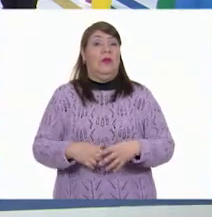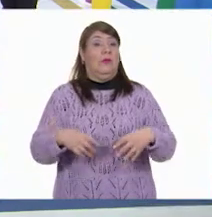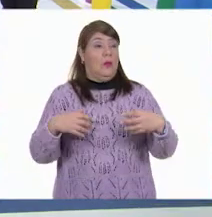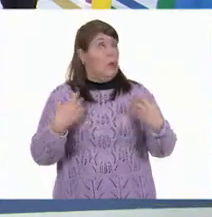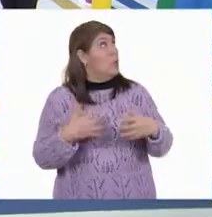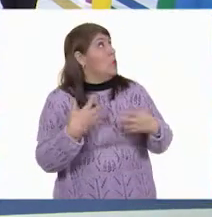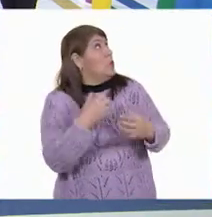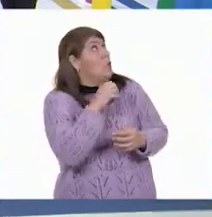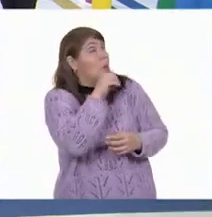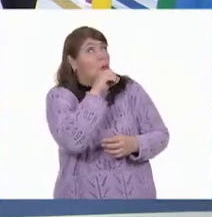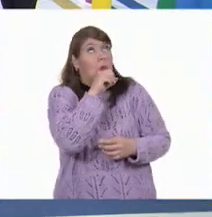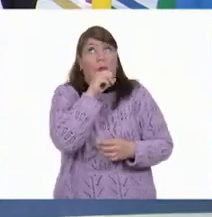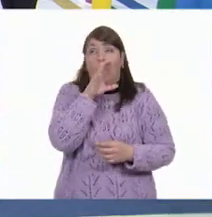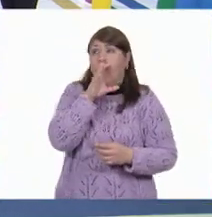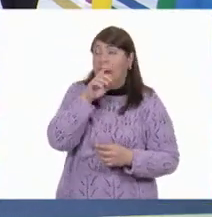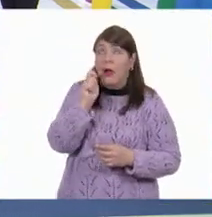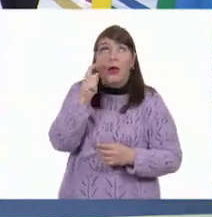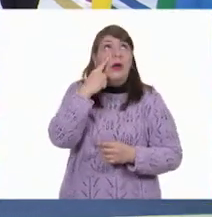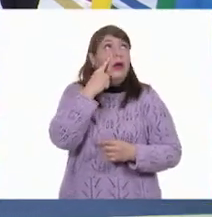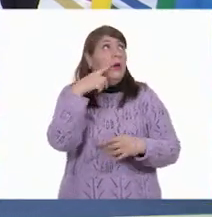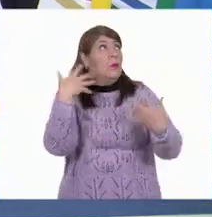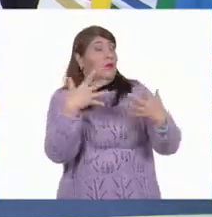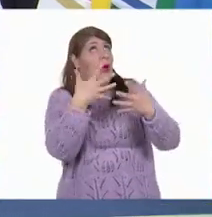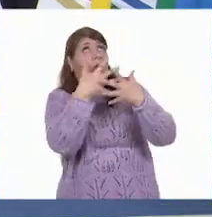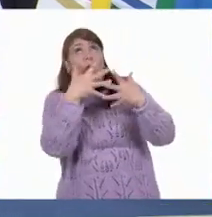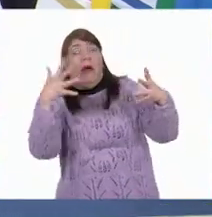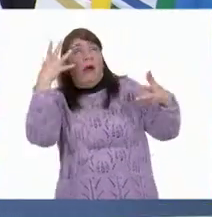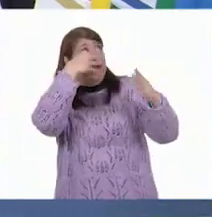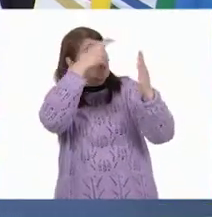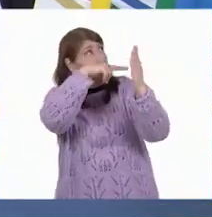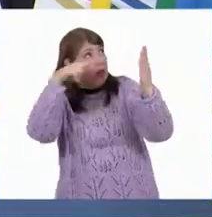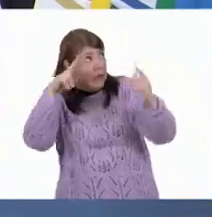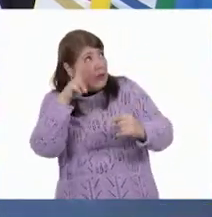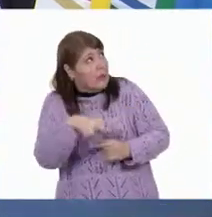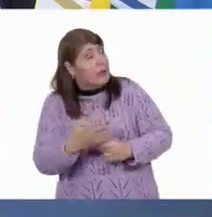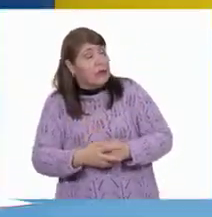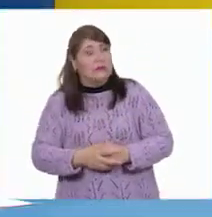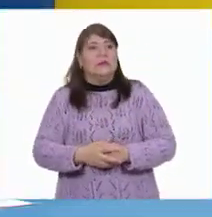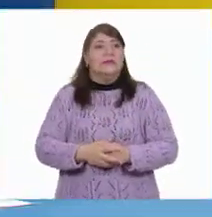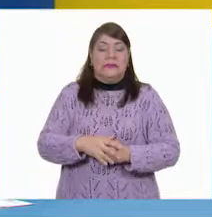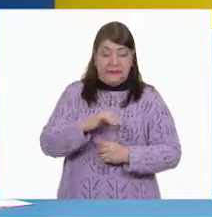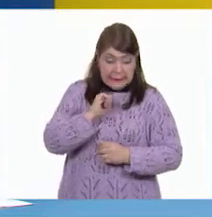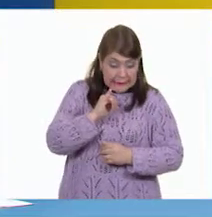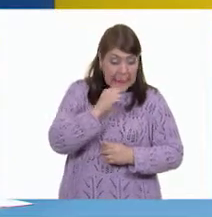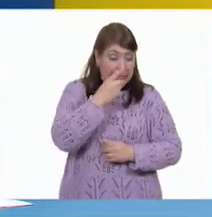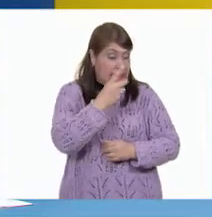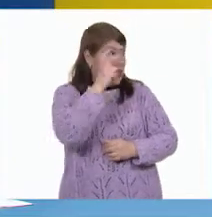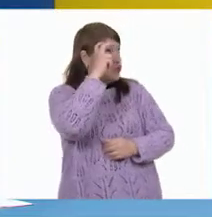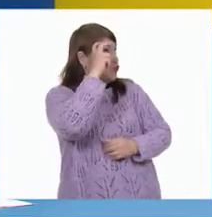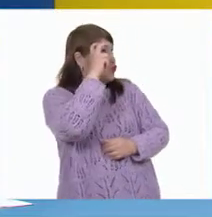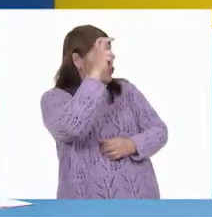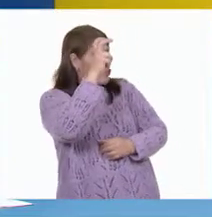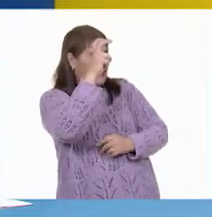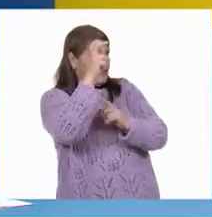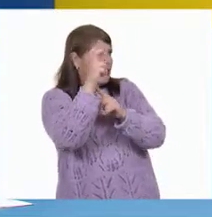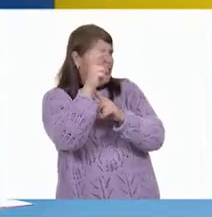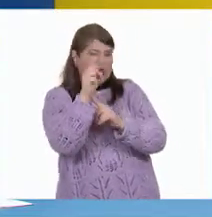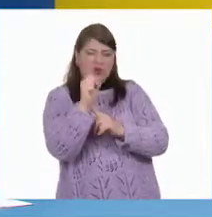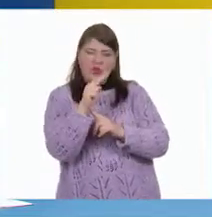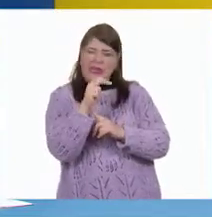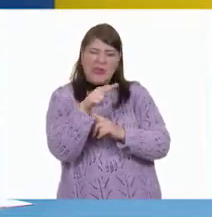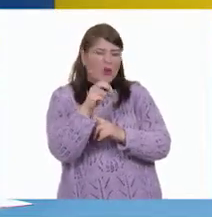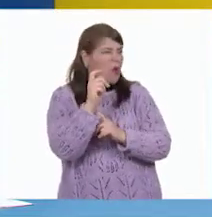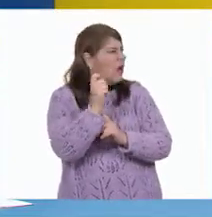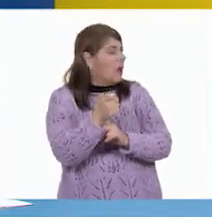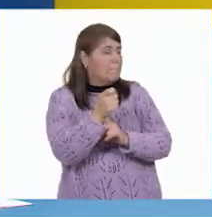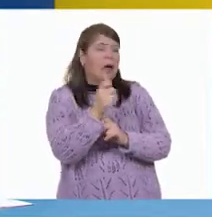¡Guau! ¡Qué bonito y grande está, maestra! Sí, se le dice sueño porque era muy difícil en